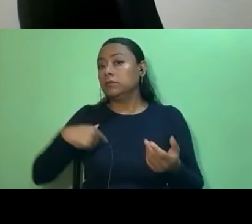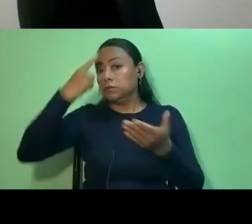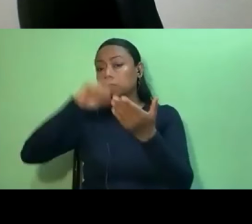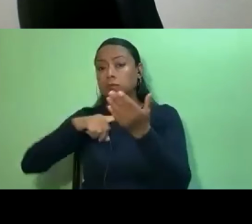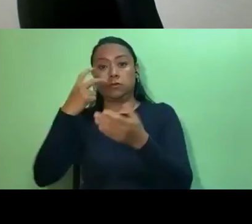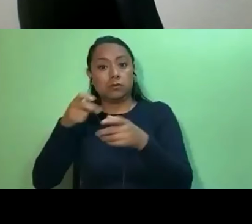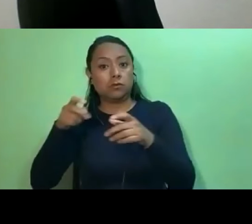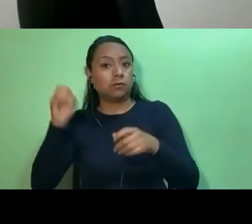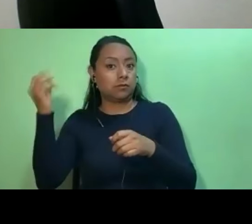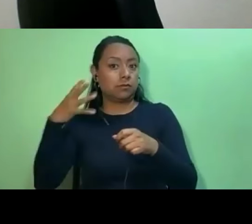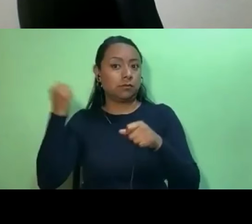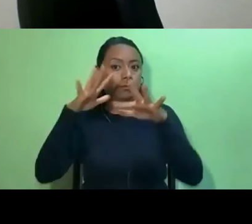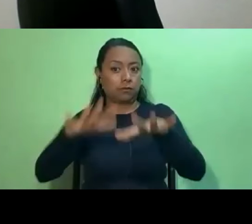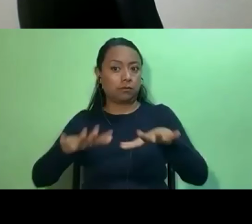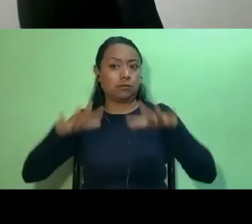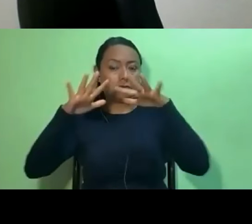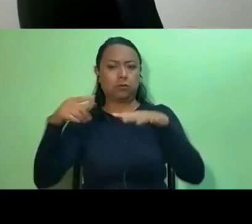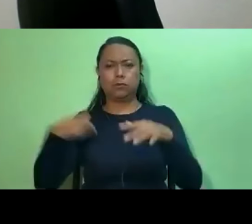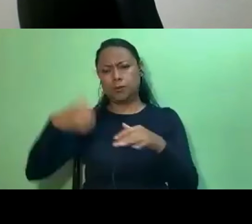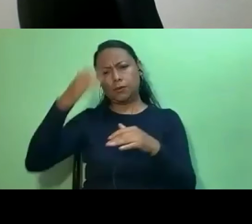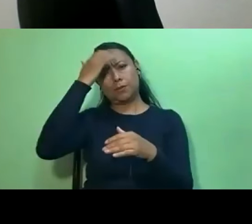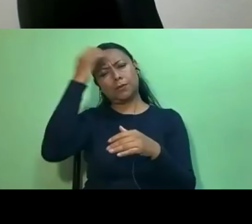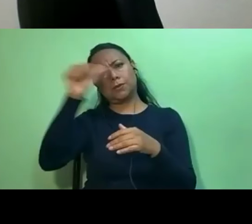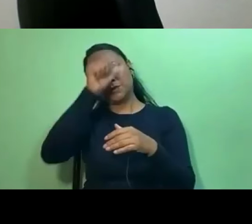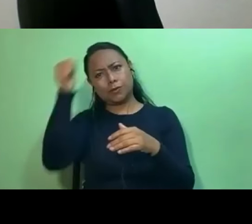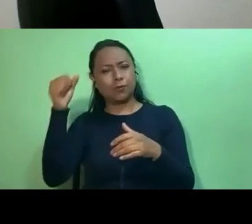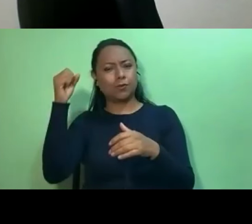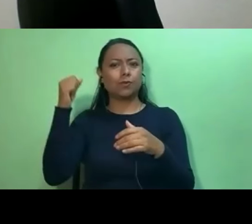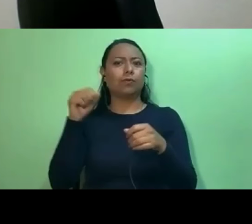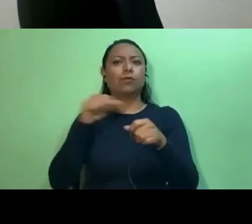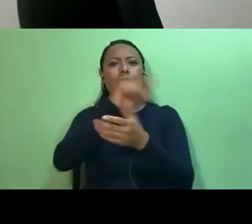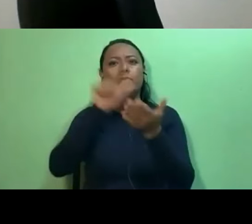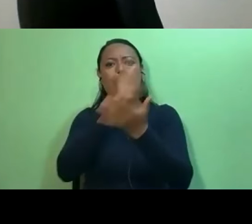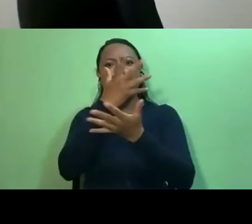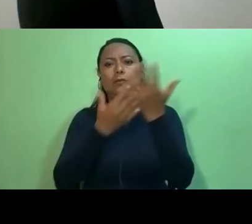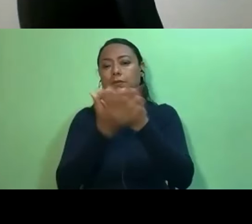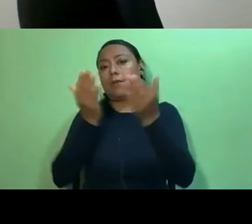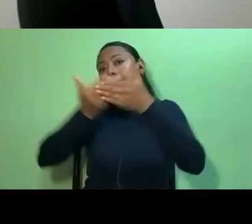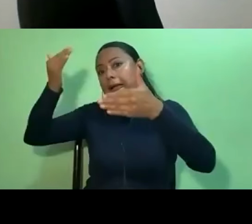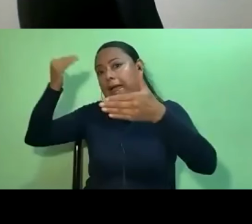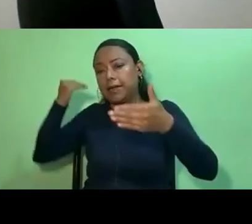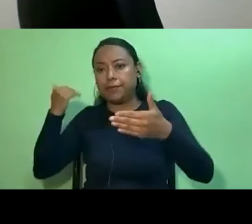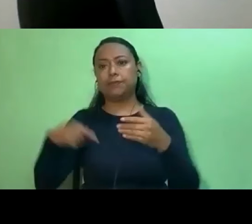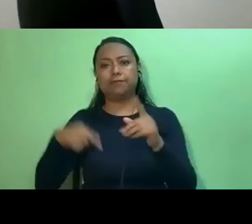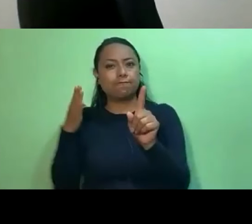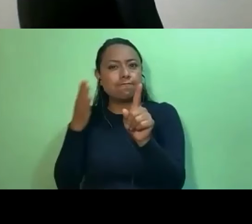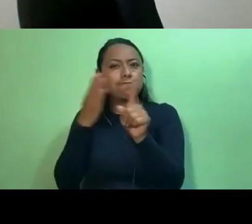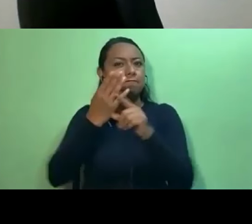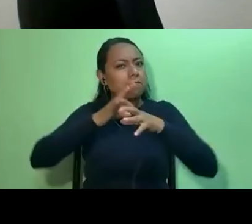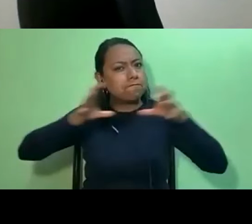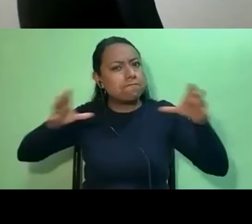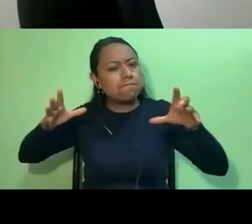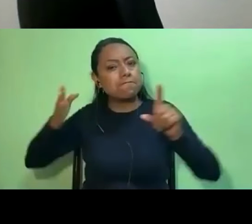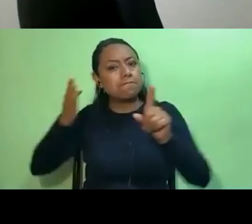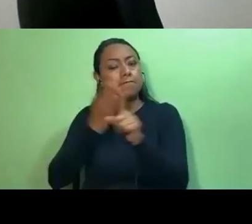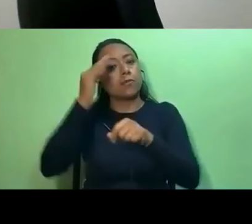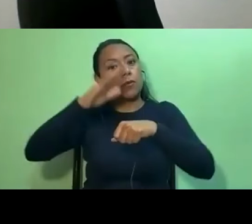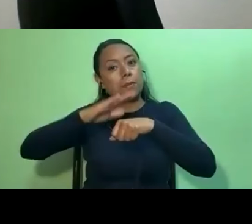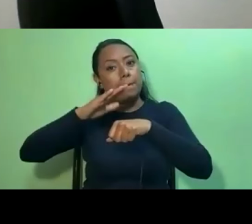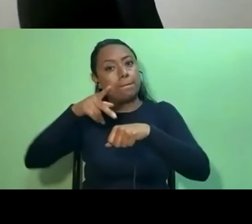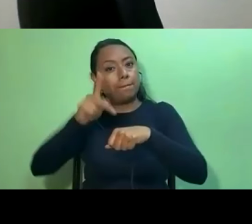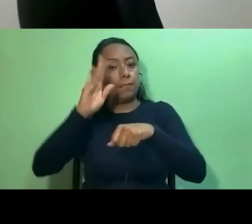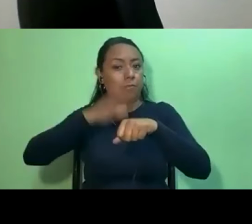de legislaturas pasadas, un planteamiento tan preciso, tan amplio, tan puntual, pero sobre todo con la intención de poder